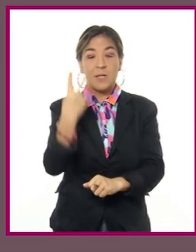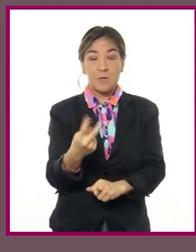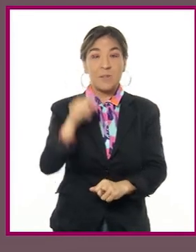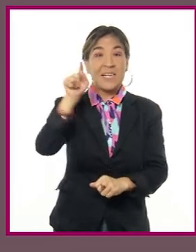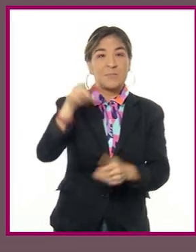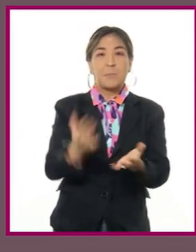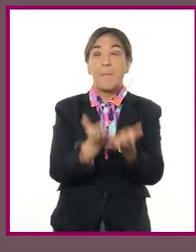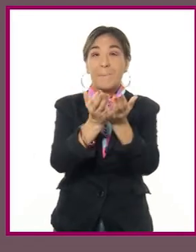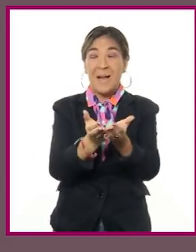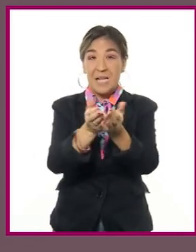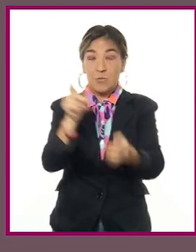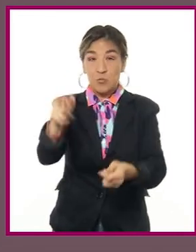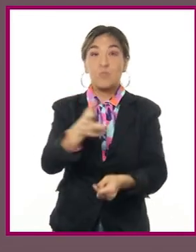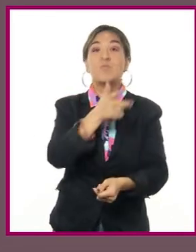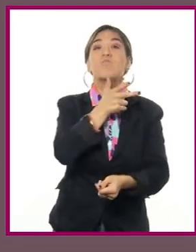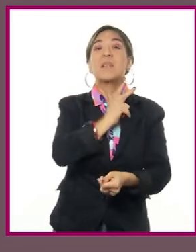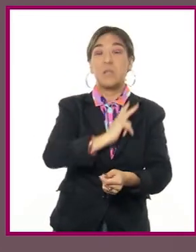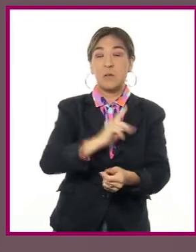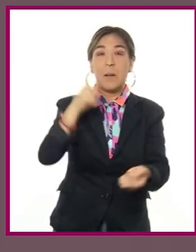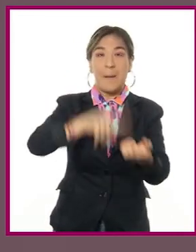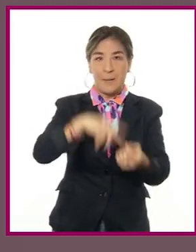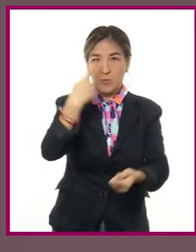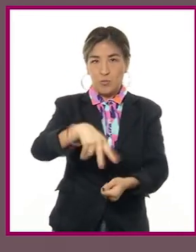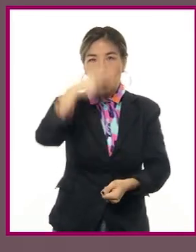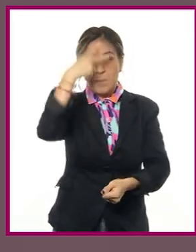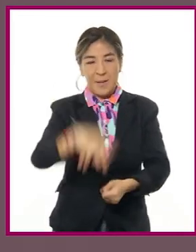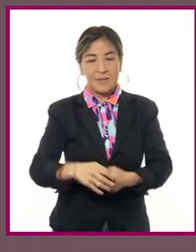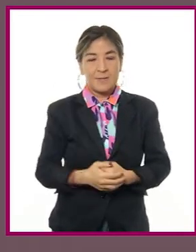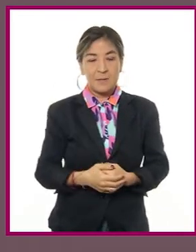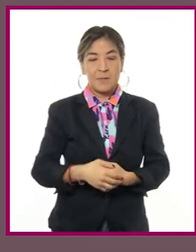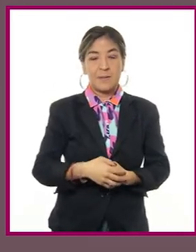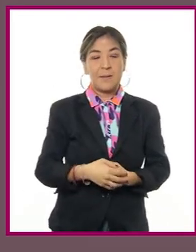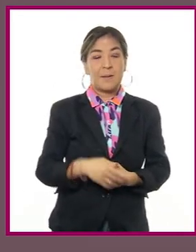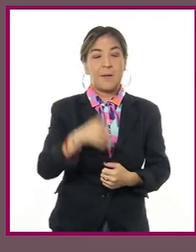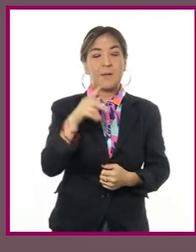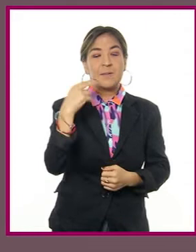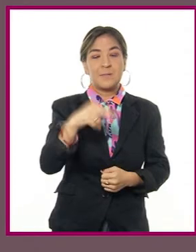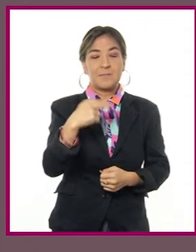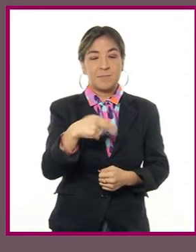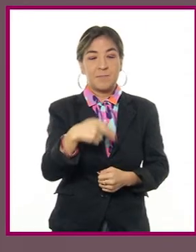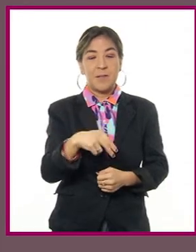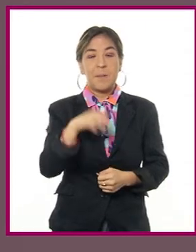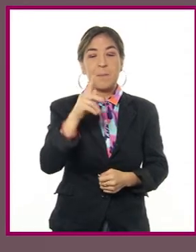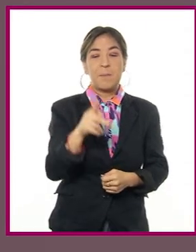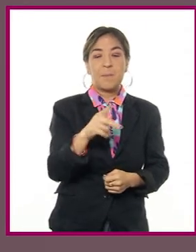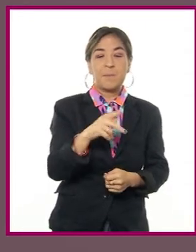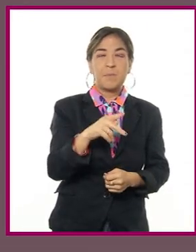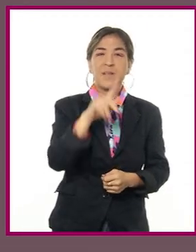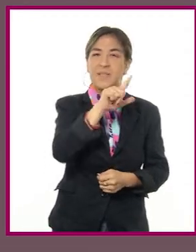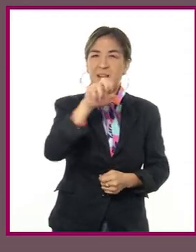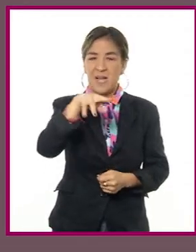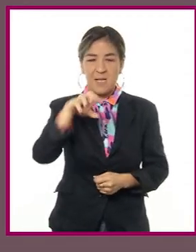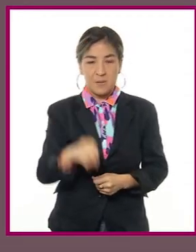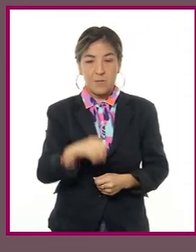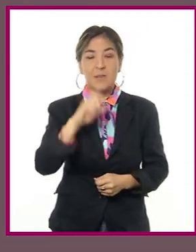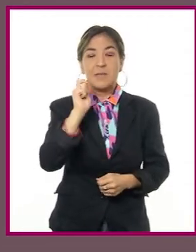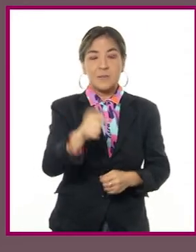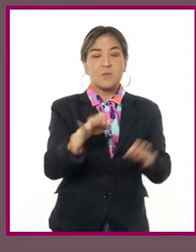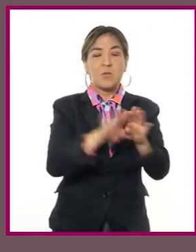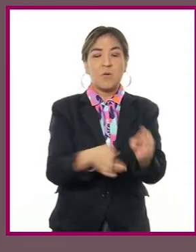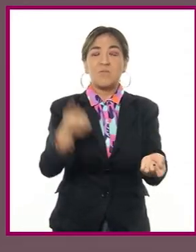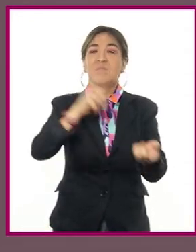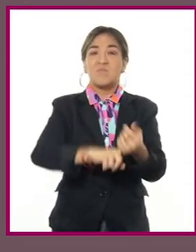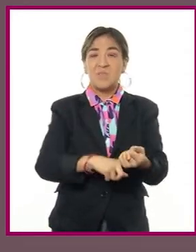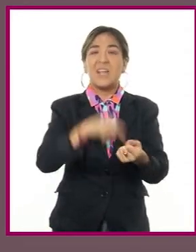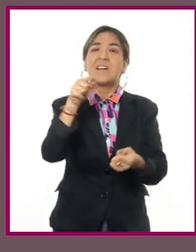buques petroleros mexicanos, llamados Potrero de Llano y el Faja de Oro, fueron hundidos por submarinos alemanes